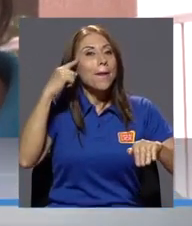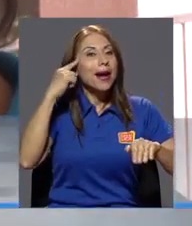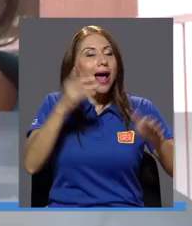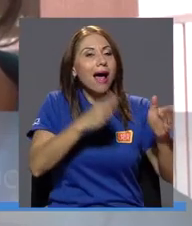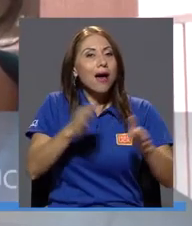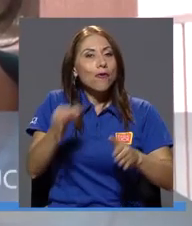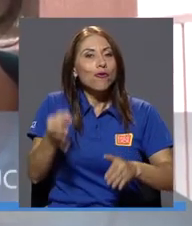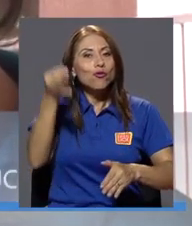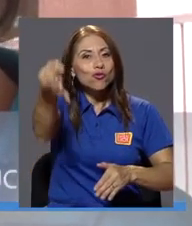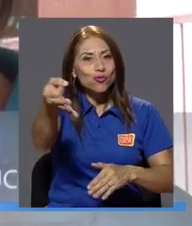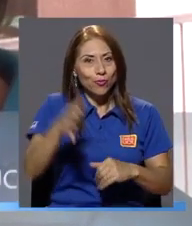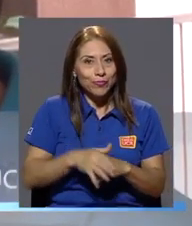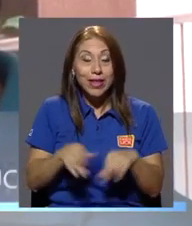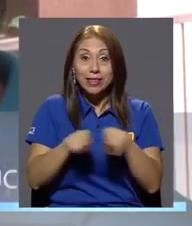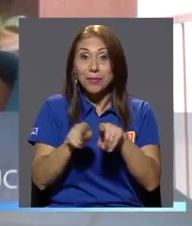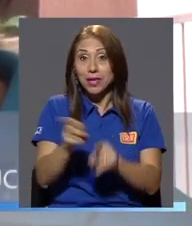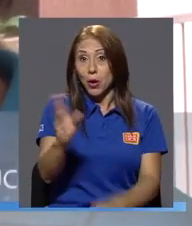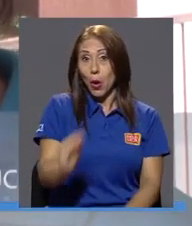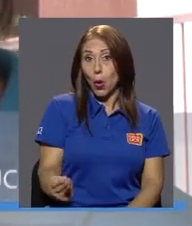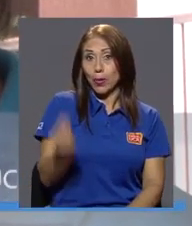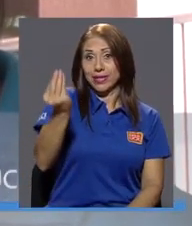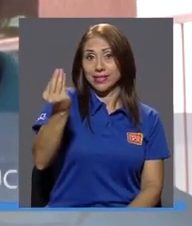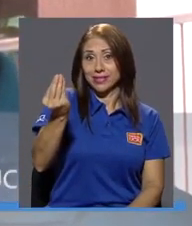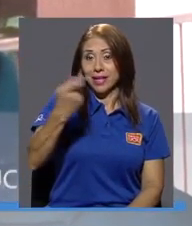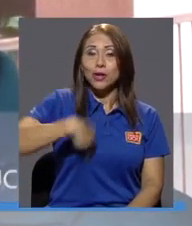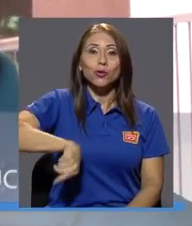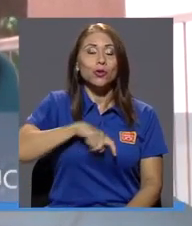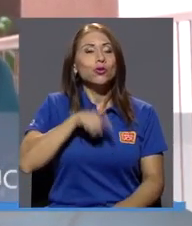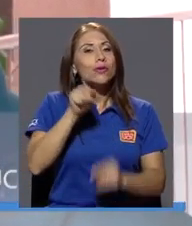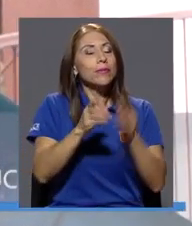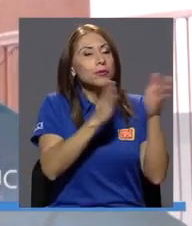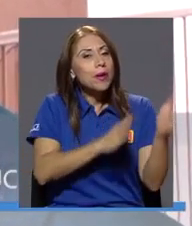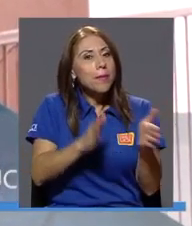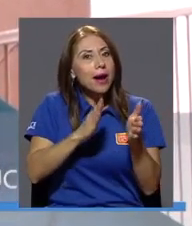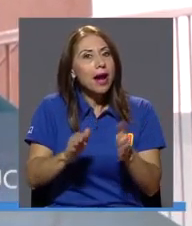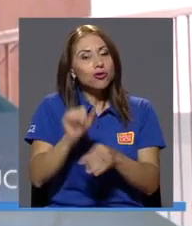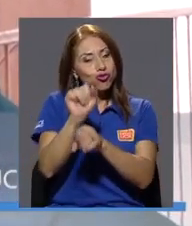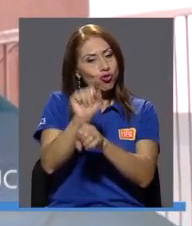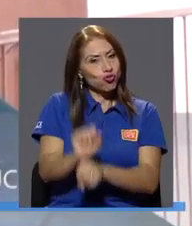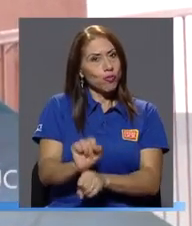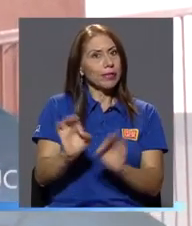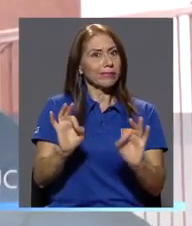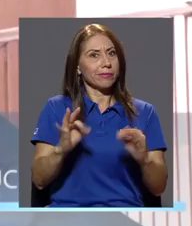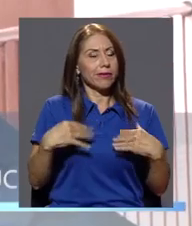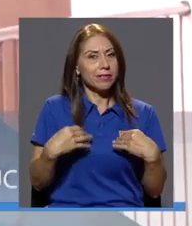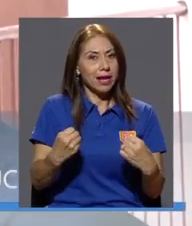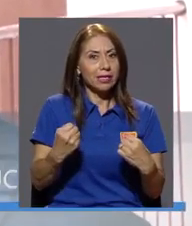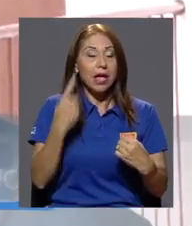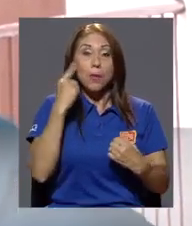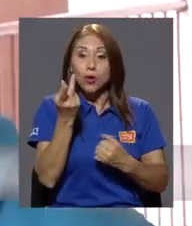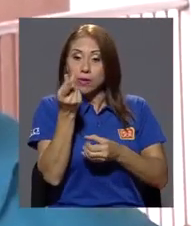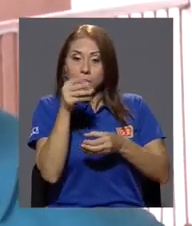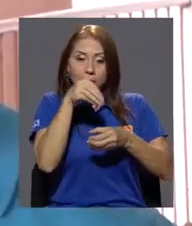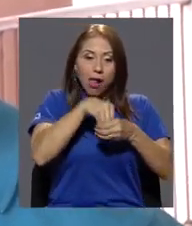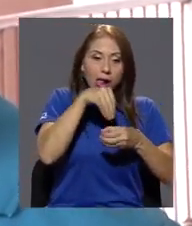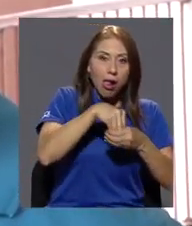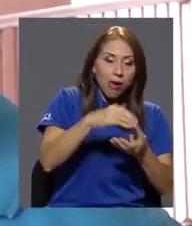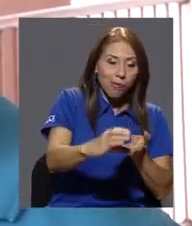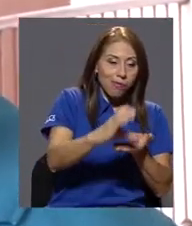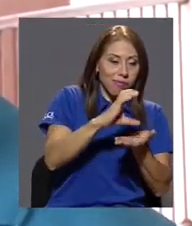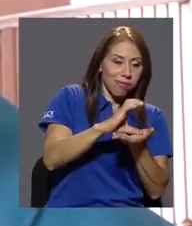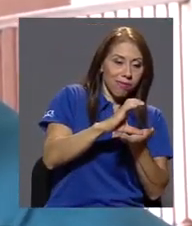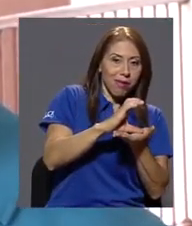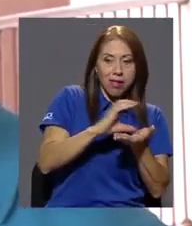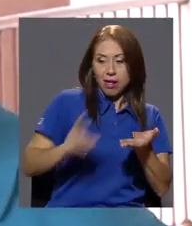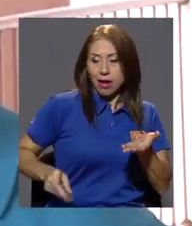en jóvenes que tenemos que prepararnos con sanas prácticas, porque pues el ingreso y los gastos deberían